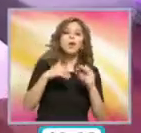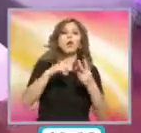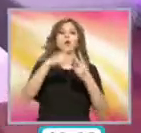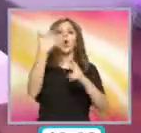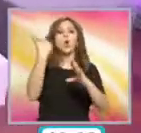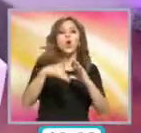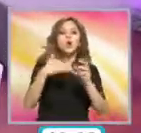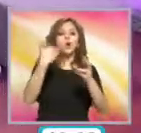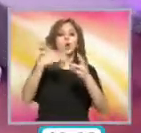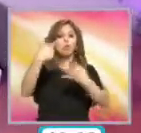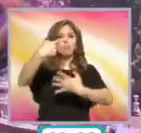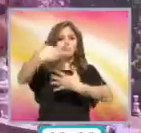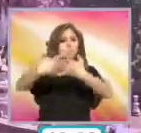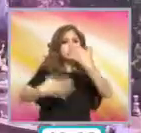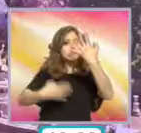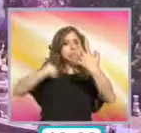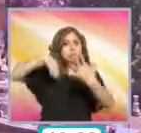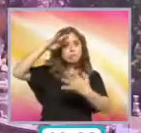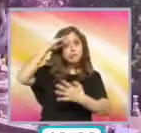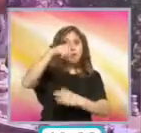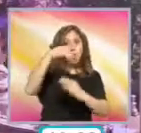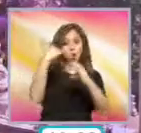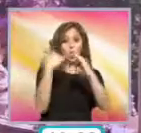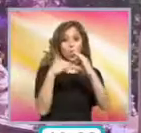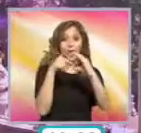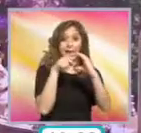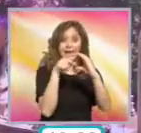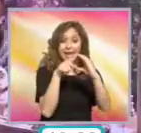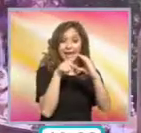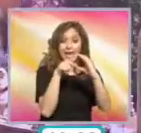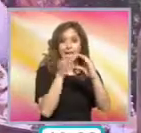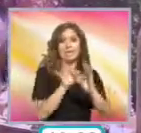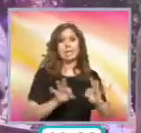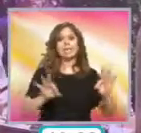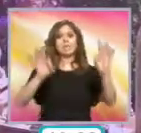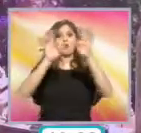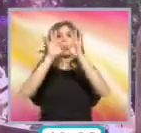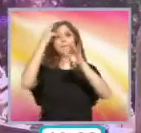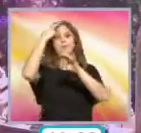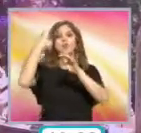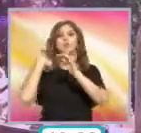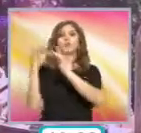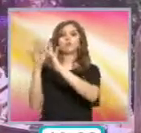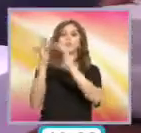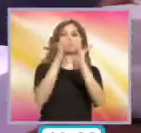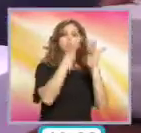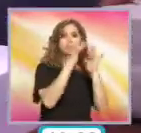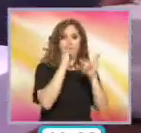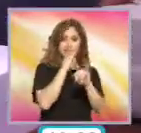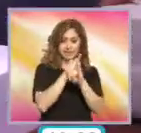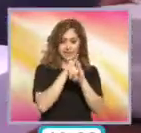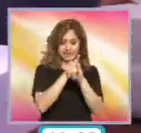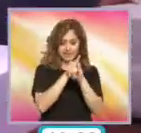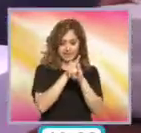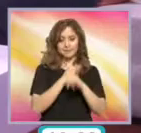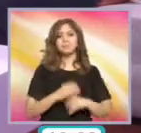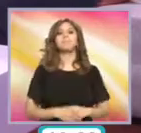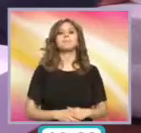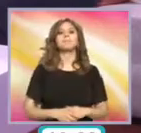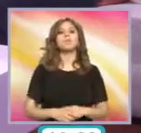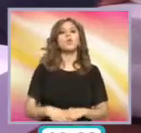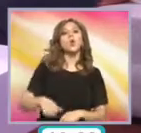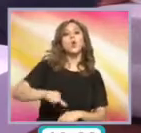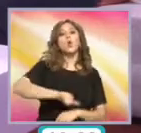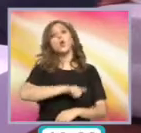tu correo. La cuenta de correo, digamos que es la base o la columna vertebral de nuestra interacción en internet. Te llegan ahí tus notificaciones. Exactamente, otra cuenta que